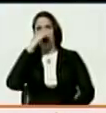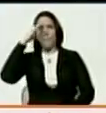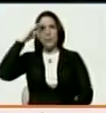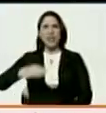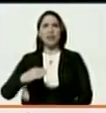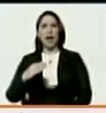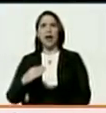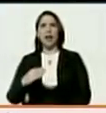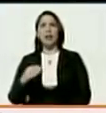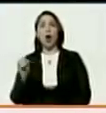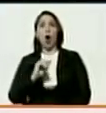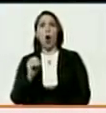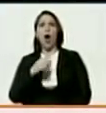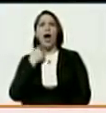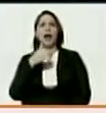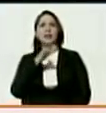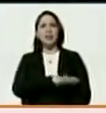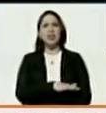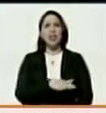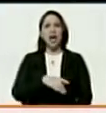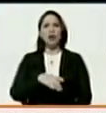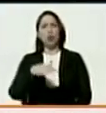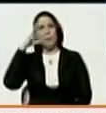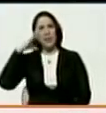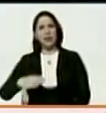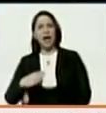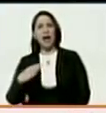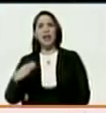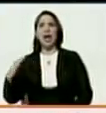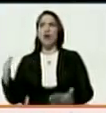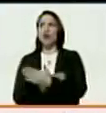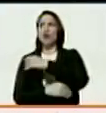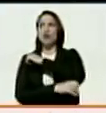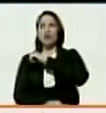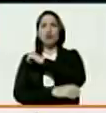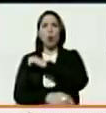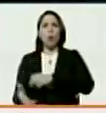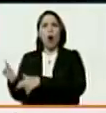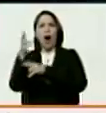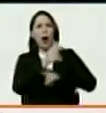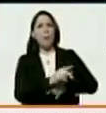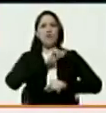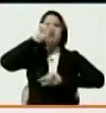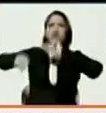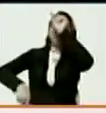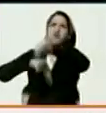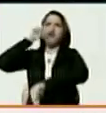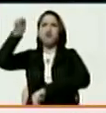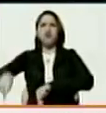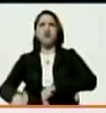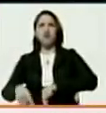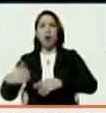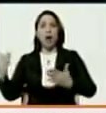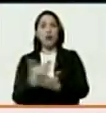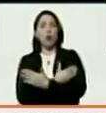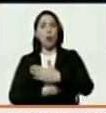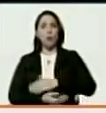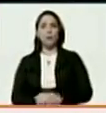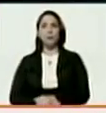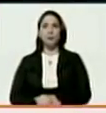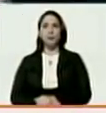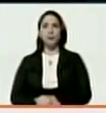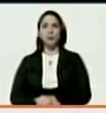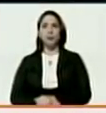asesinato de efectivos militares, al robo de armas, al robo de lanzacohetes, al robo de municiones que en